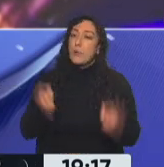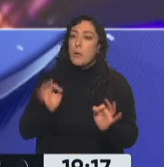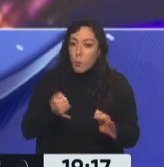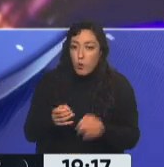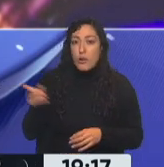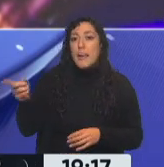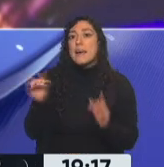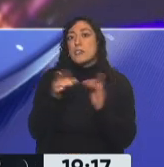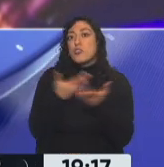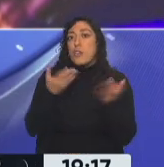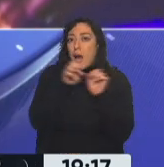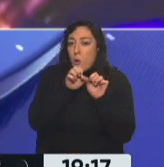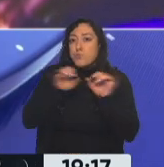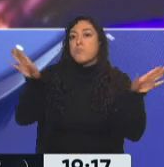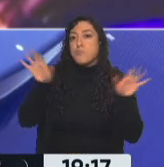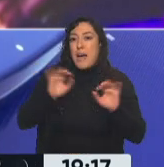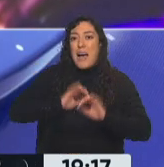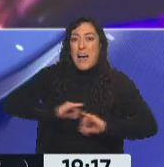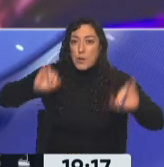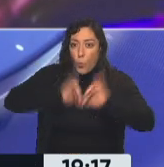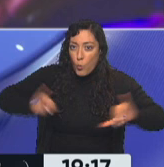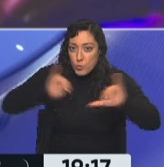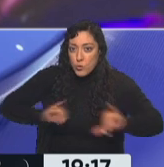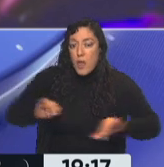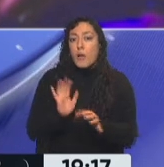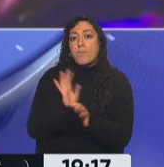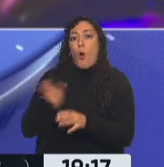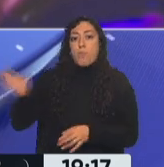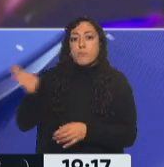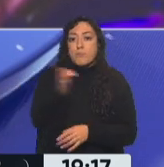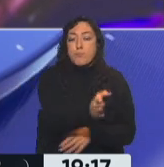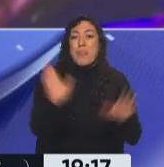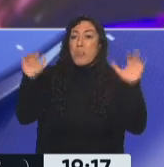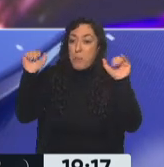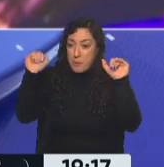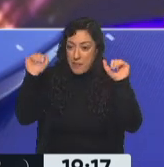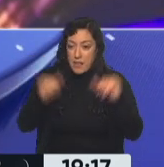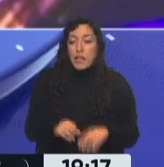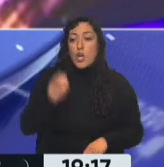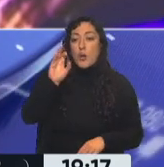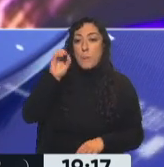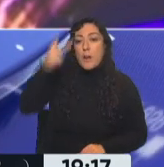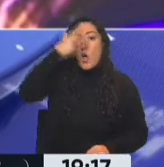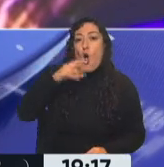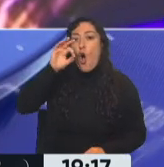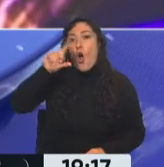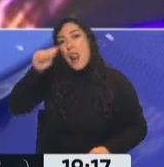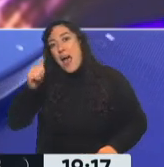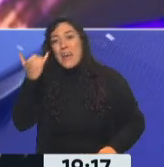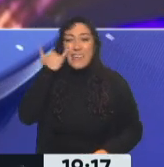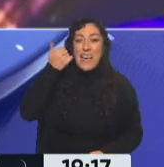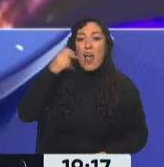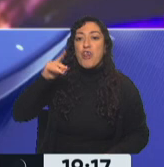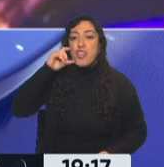él en sus redes sociales, está en el marco de su gira despedida de los escenarios que se llama Hola y Adiós el 24 y 26 de